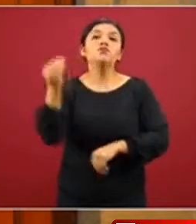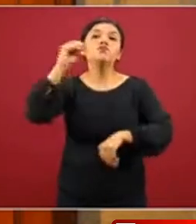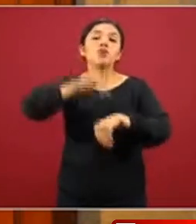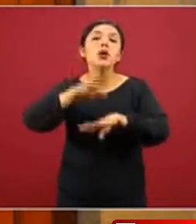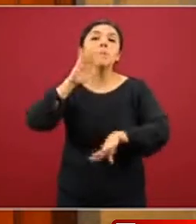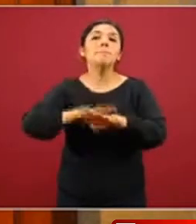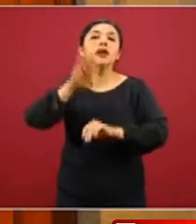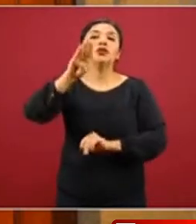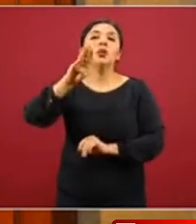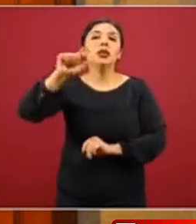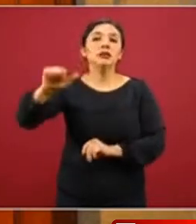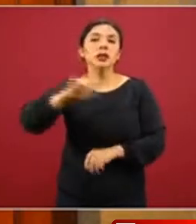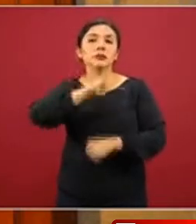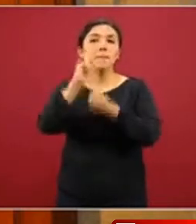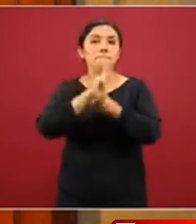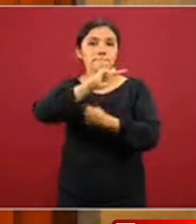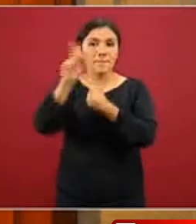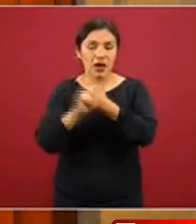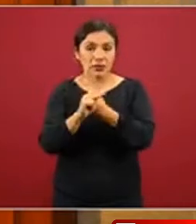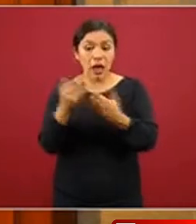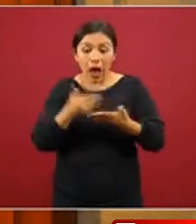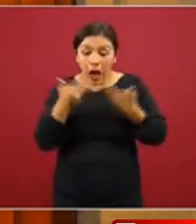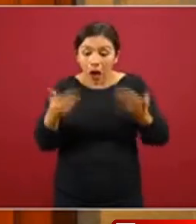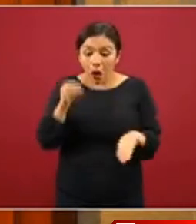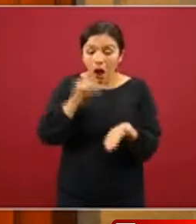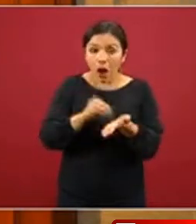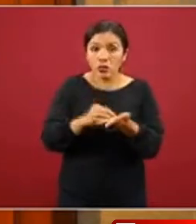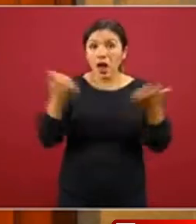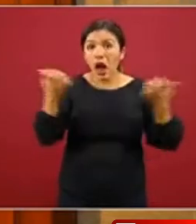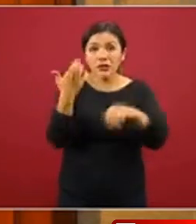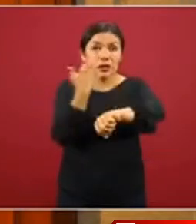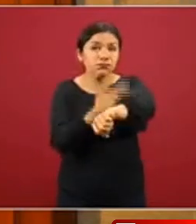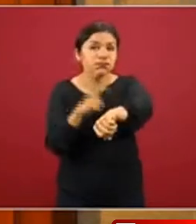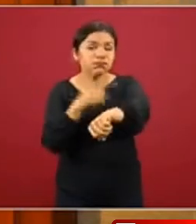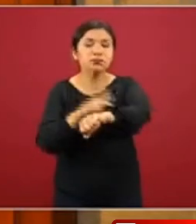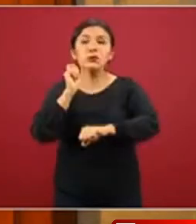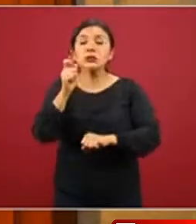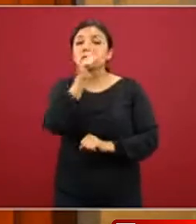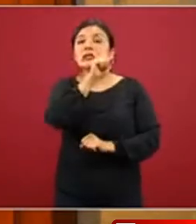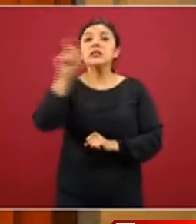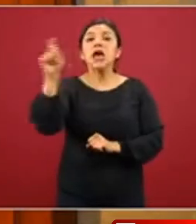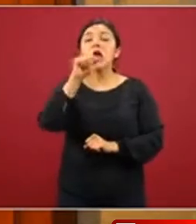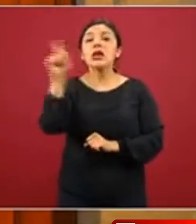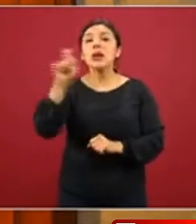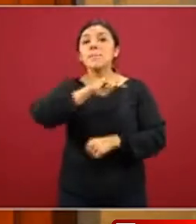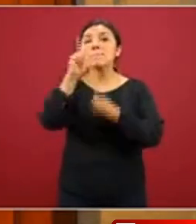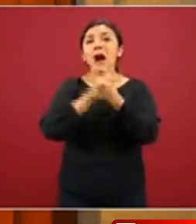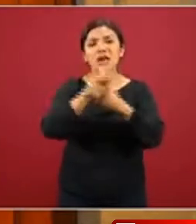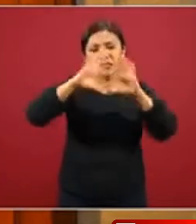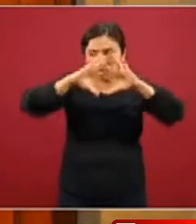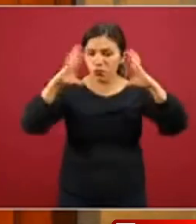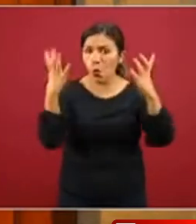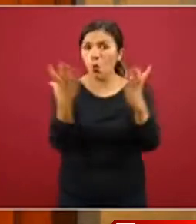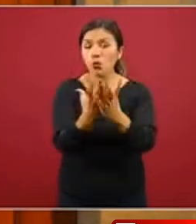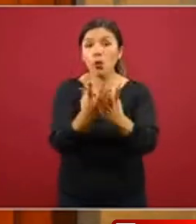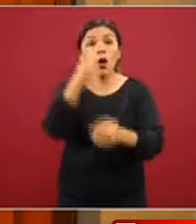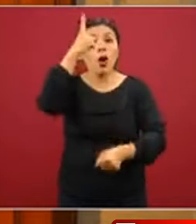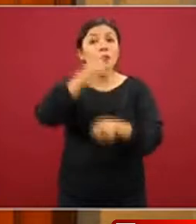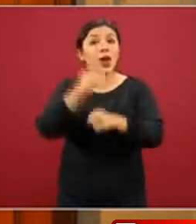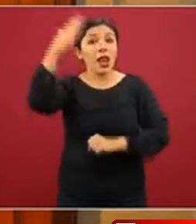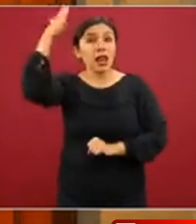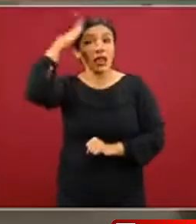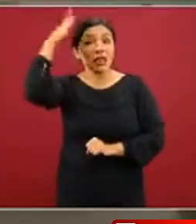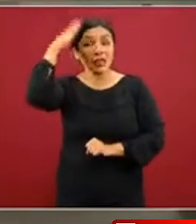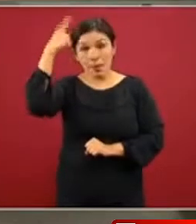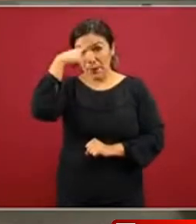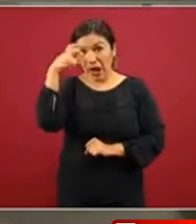196 países. Ahorita está ejecutándose en cerca de 100 países en todo el planeta y el líder en